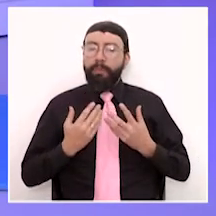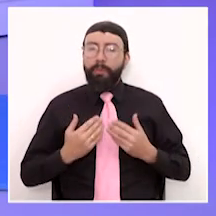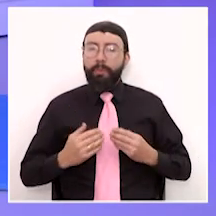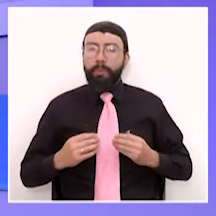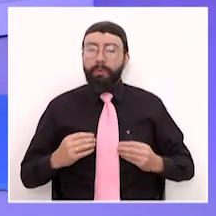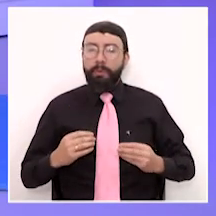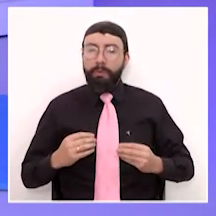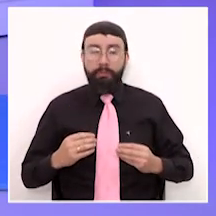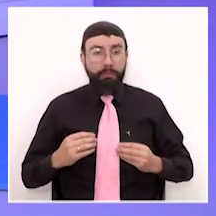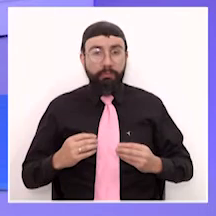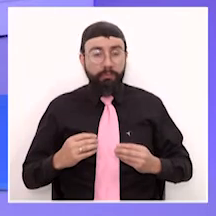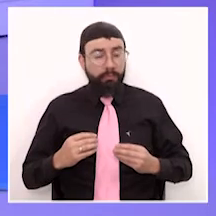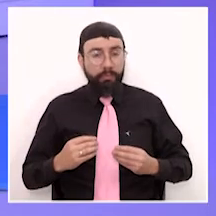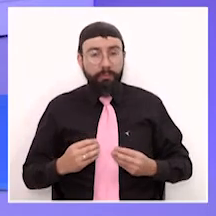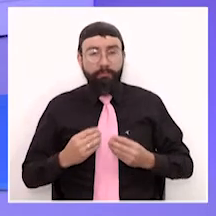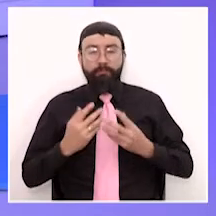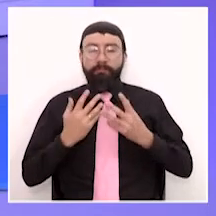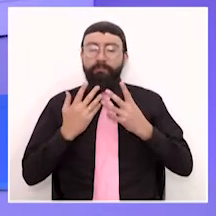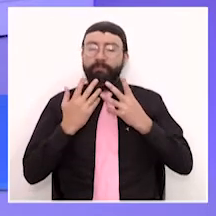tanto inhalar como exhalar,